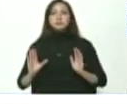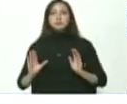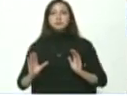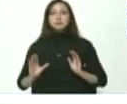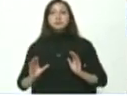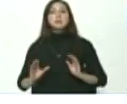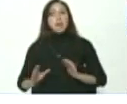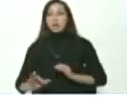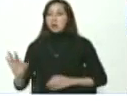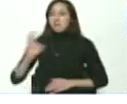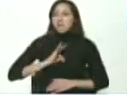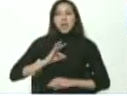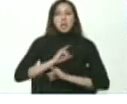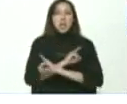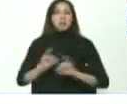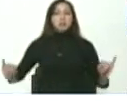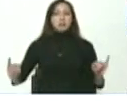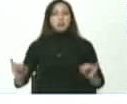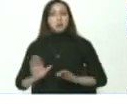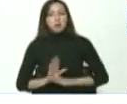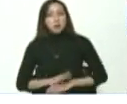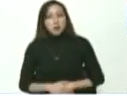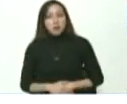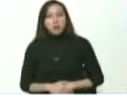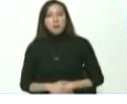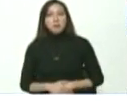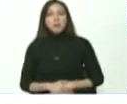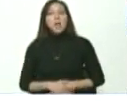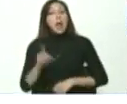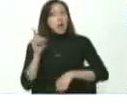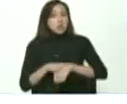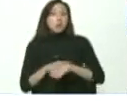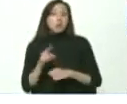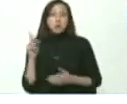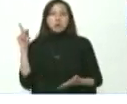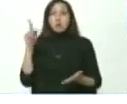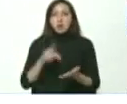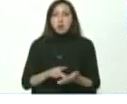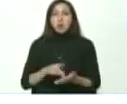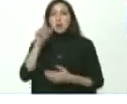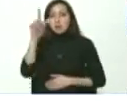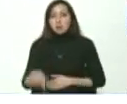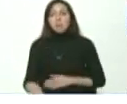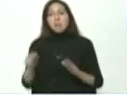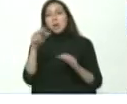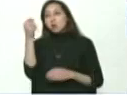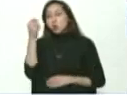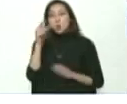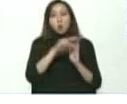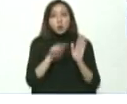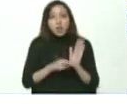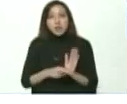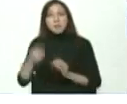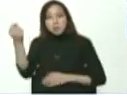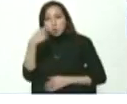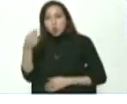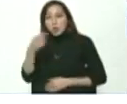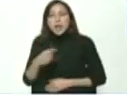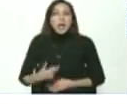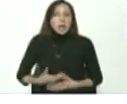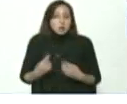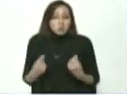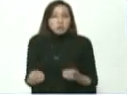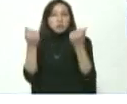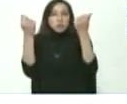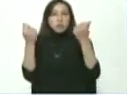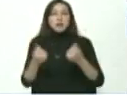pegue. En ese momento, llegará en el momento en que además estén los tratamientos que te curen. Así, como dicen